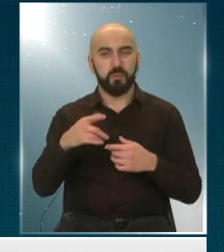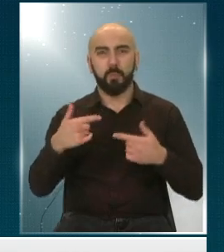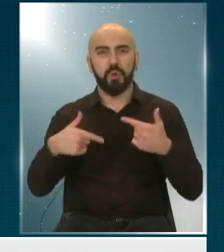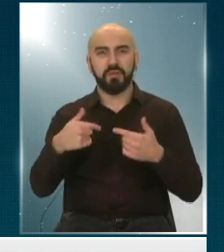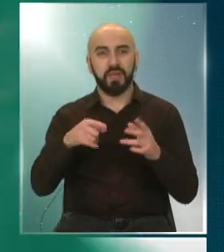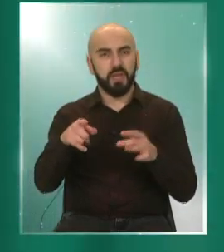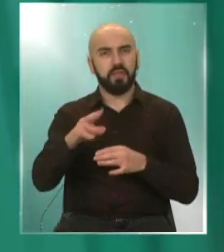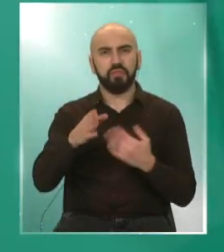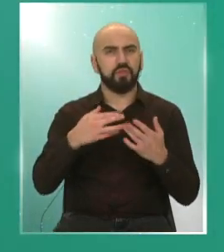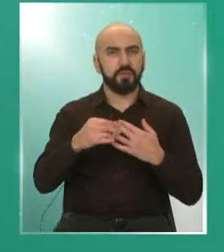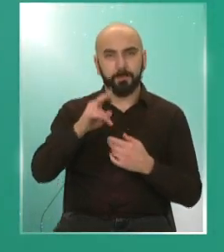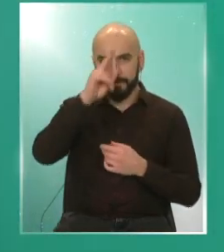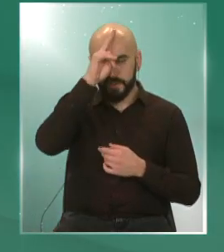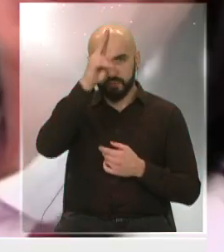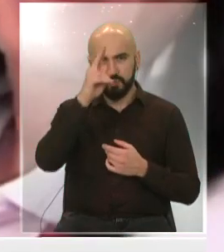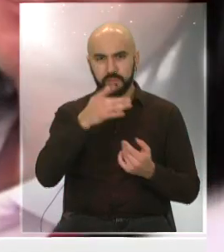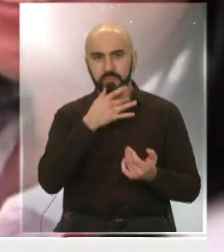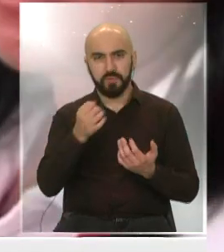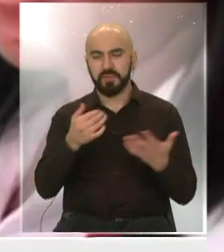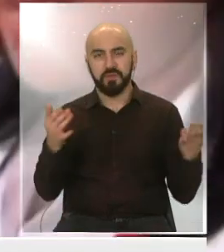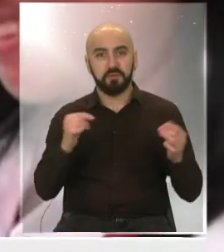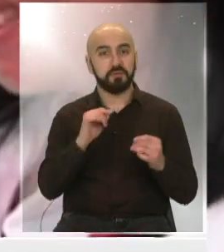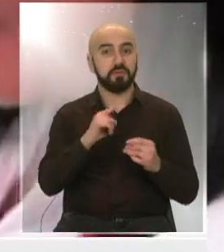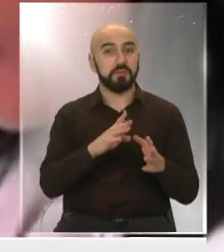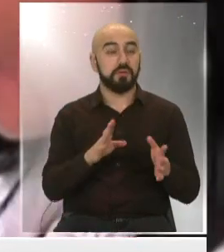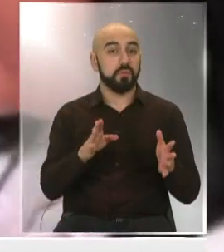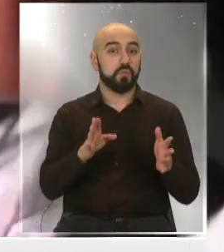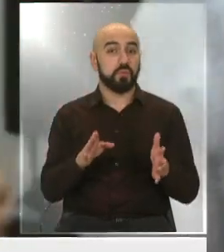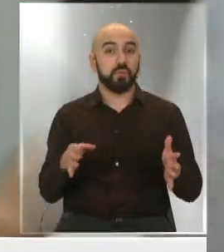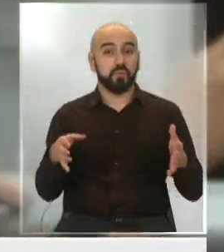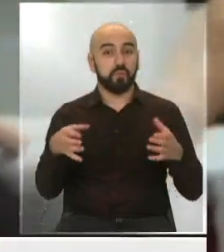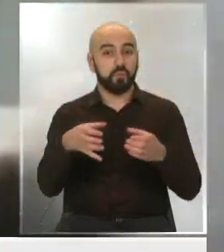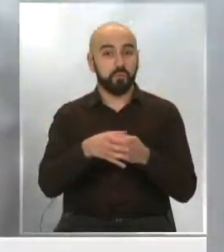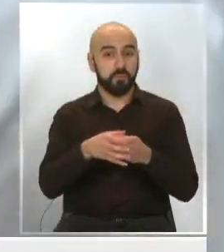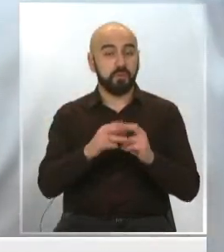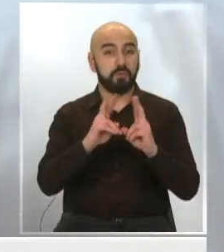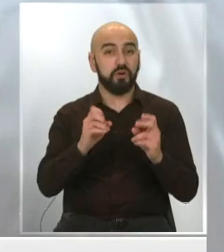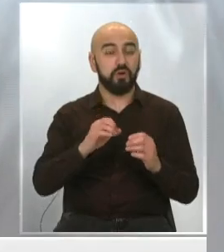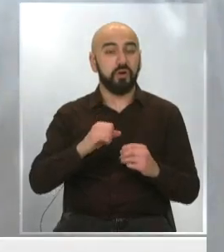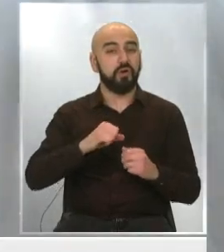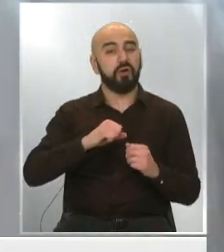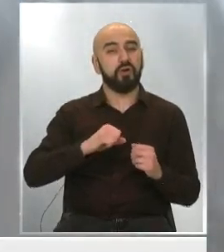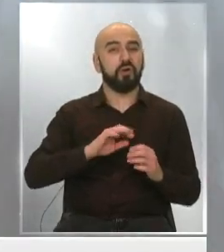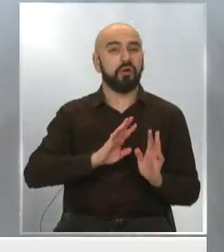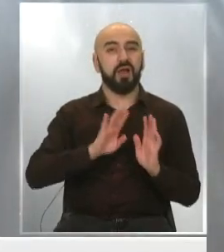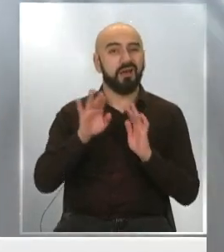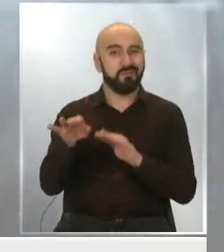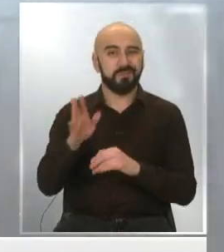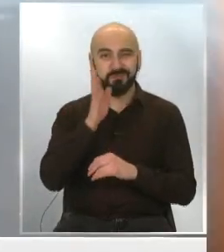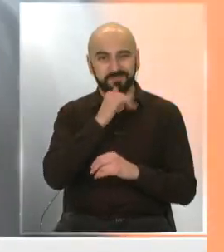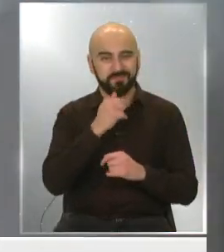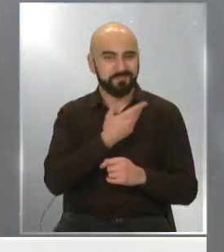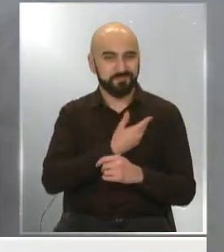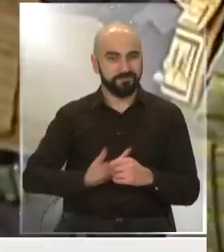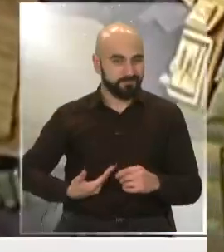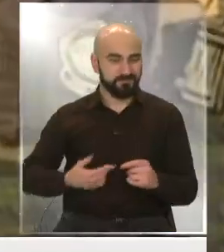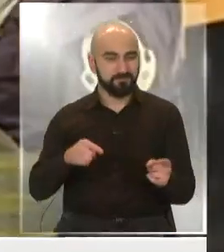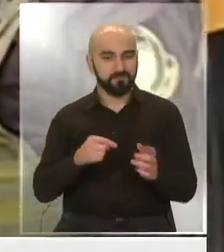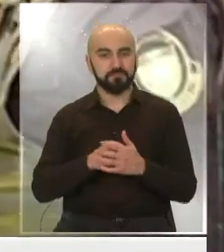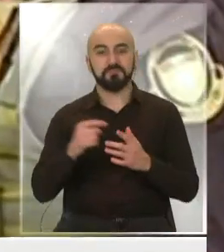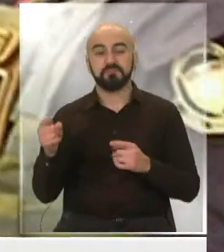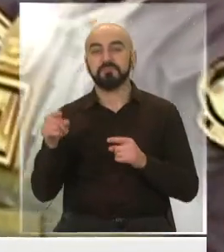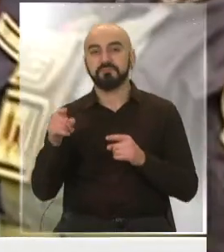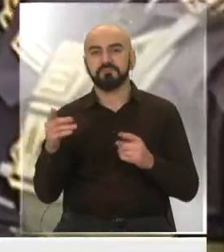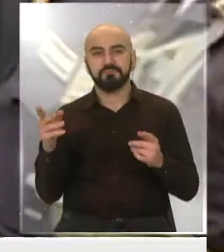porque ha habido reacciones por parte de una de las principales opositoras al presidente Martín Vizcarra, como lo es Keiko